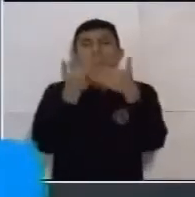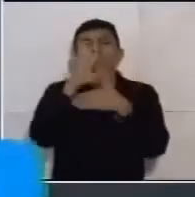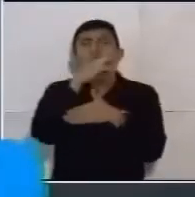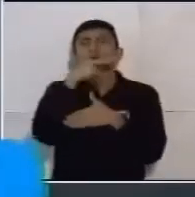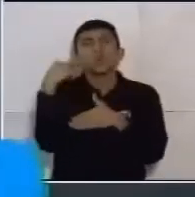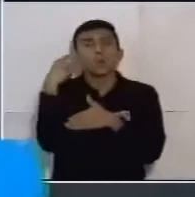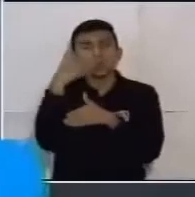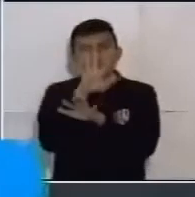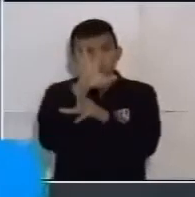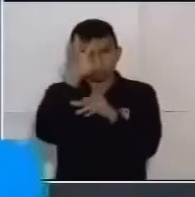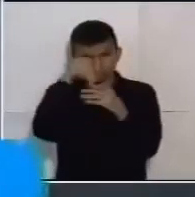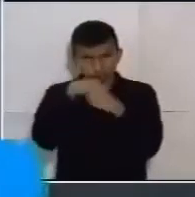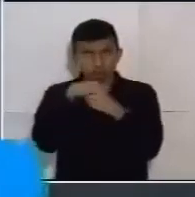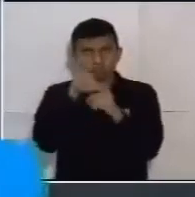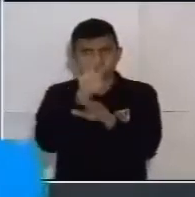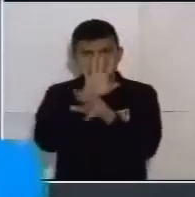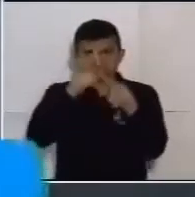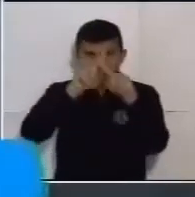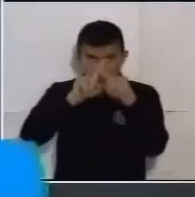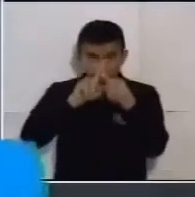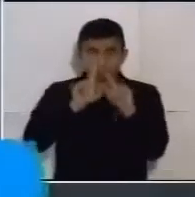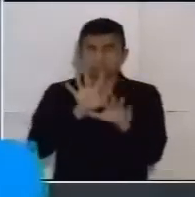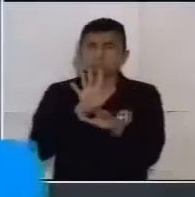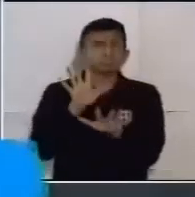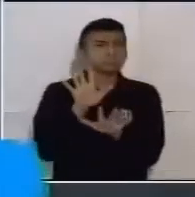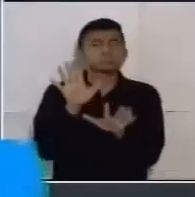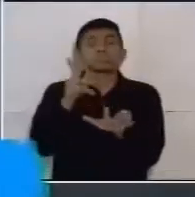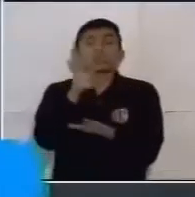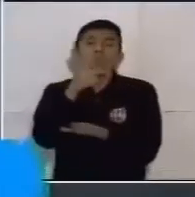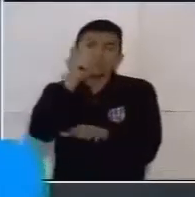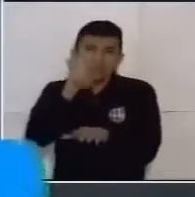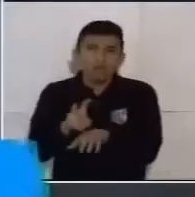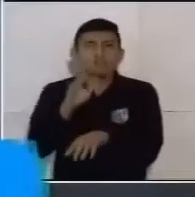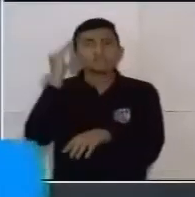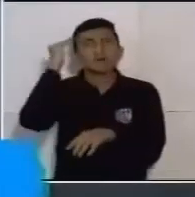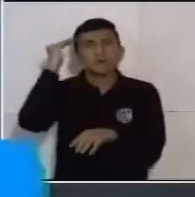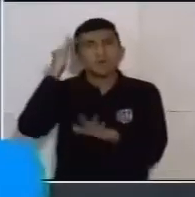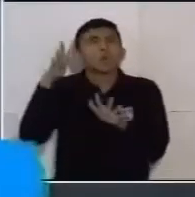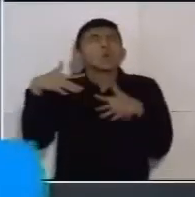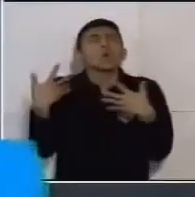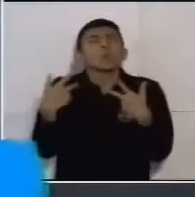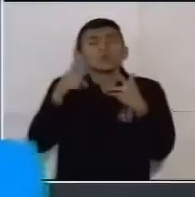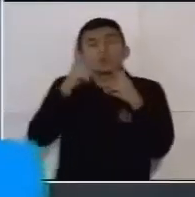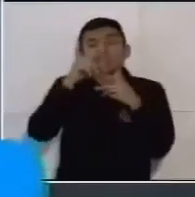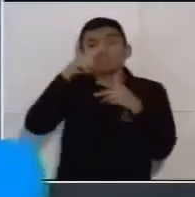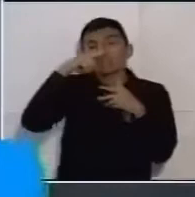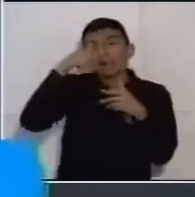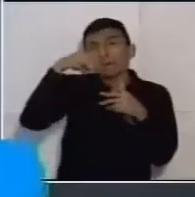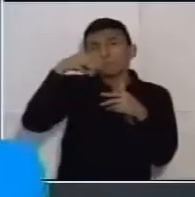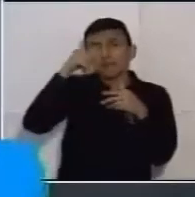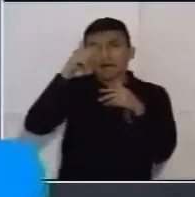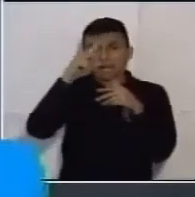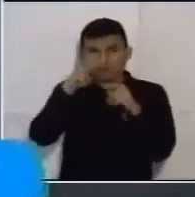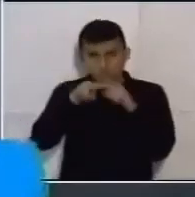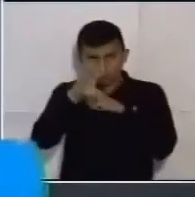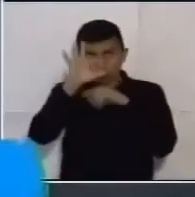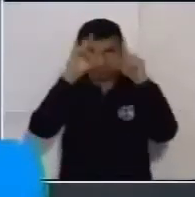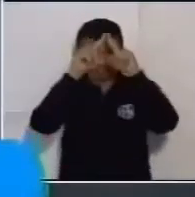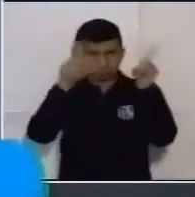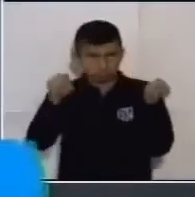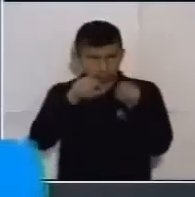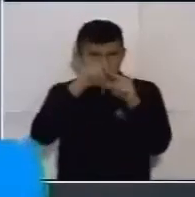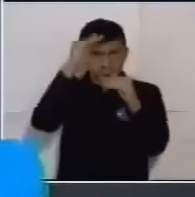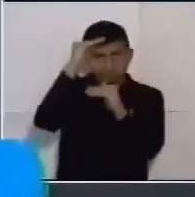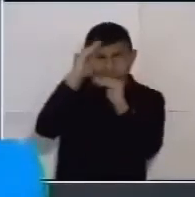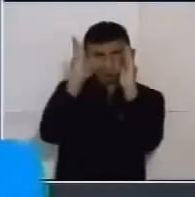está en función de X. Simplemente tengo que saber el tamaño o la dimensión de X.